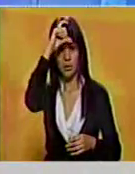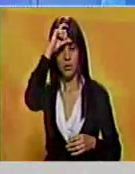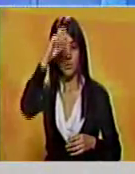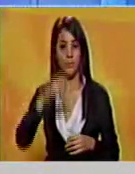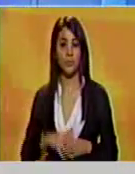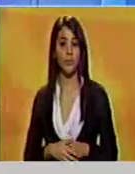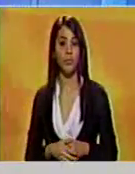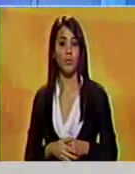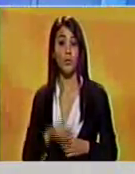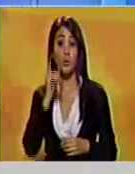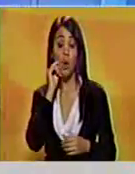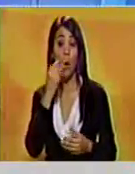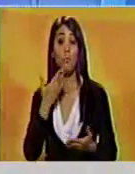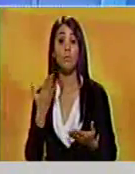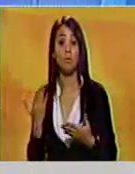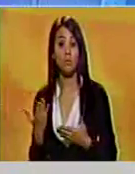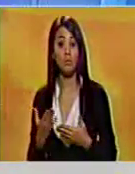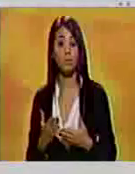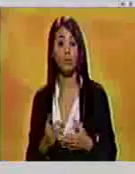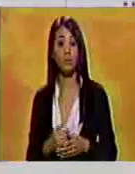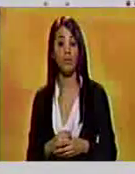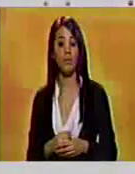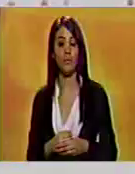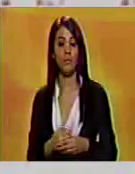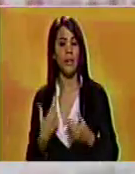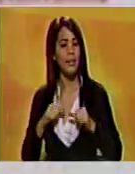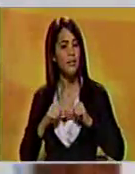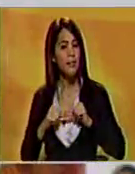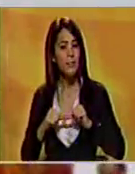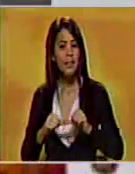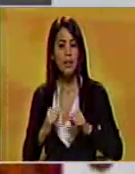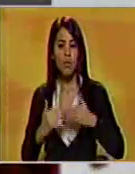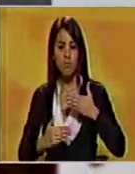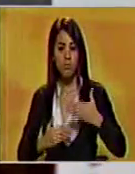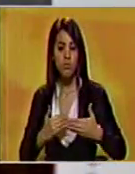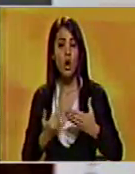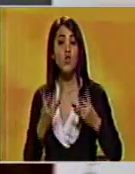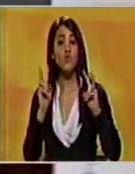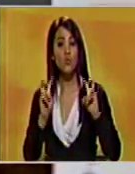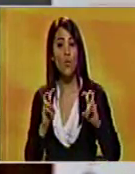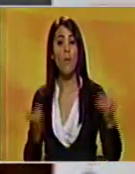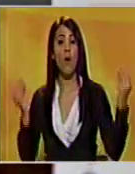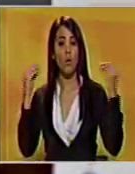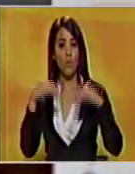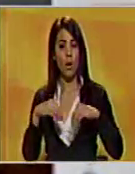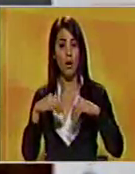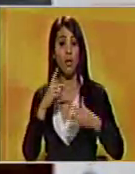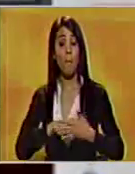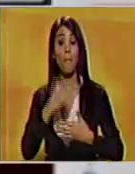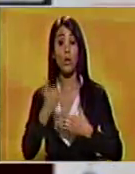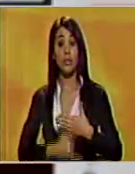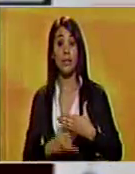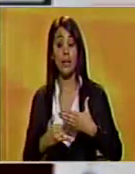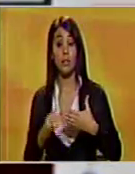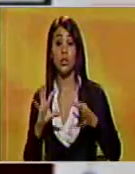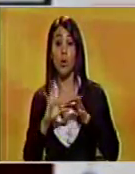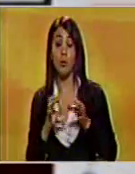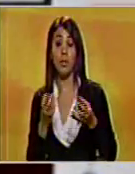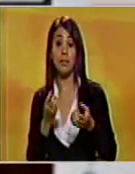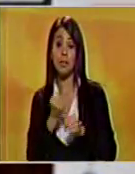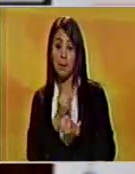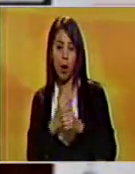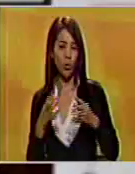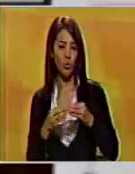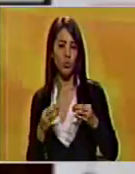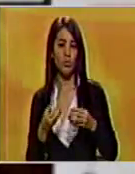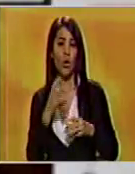erdogán y se trata de avanzar en nuevos acuerdos de proyectos de cooperación bilateral a través